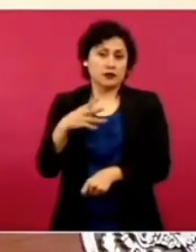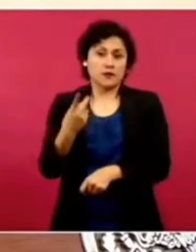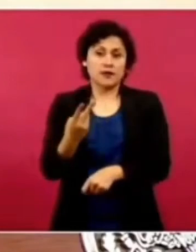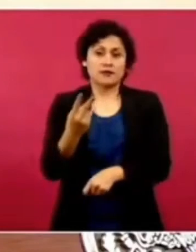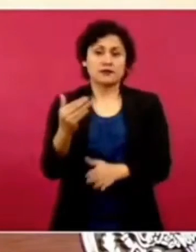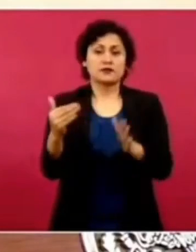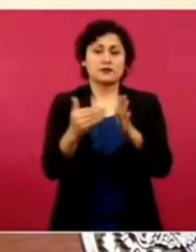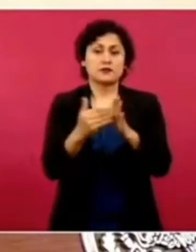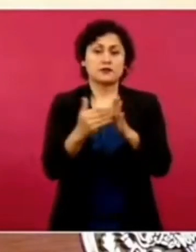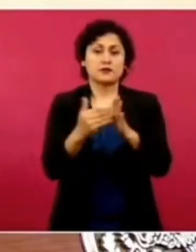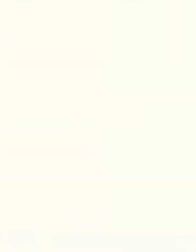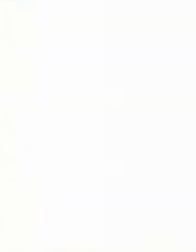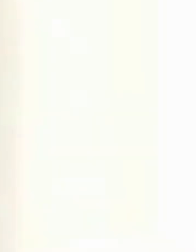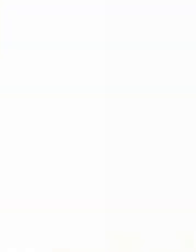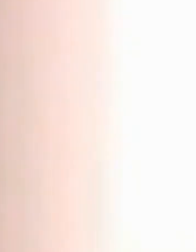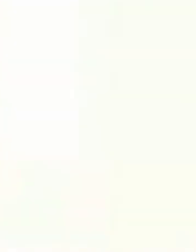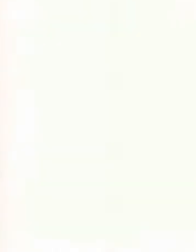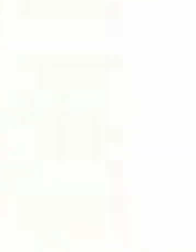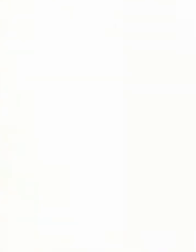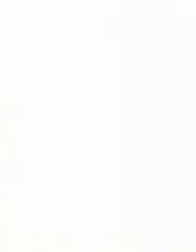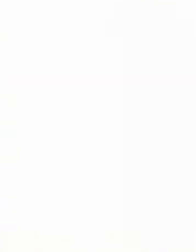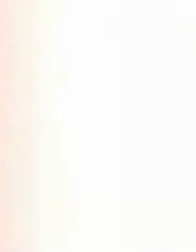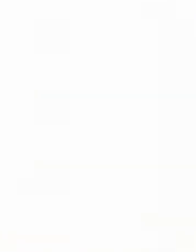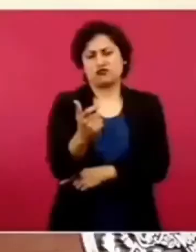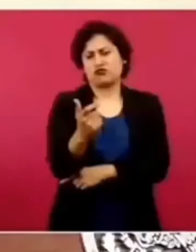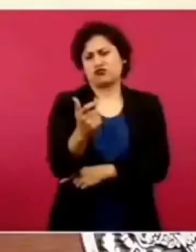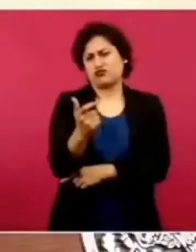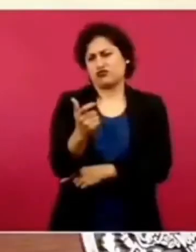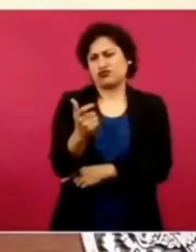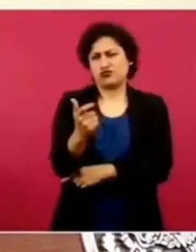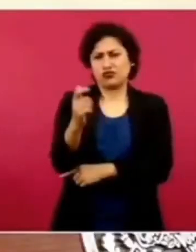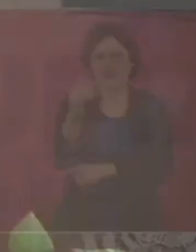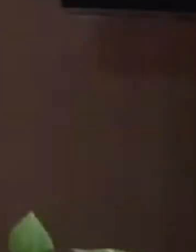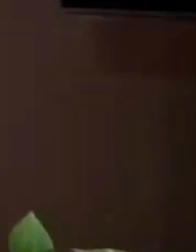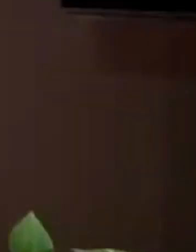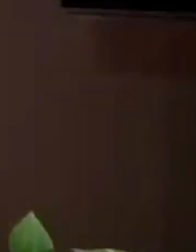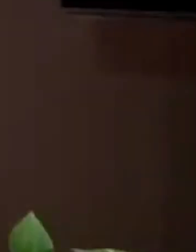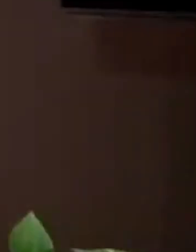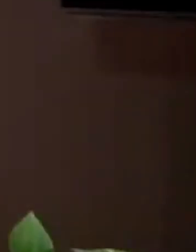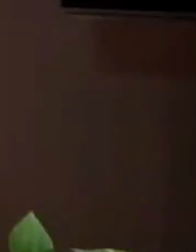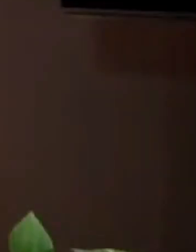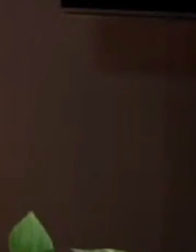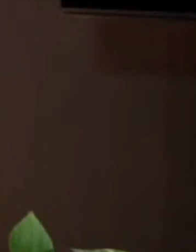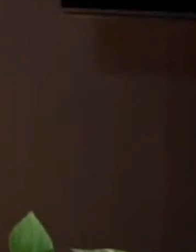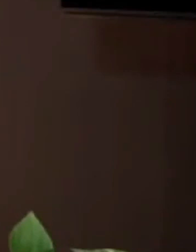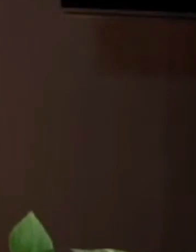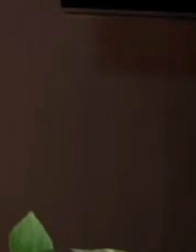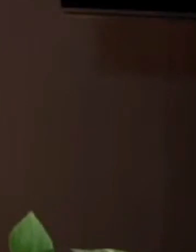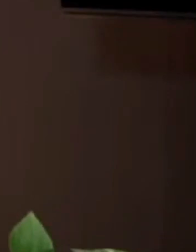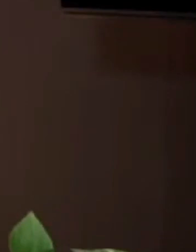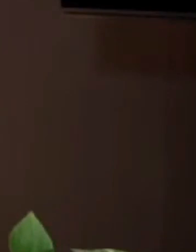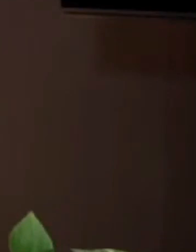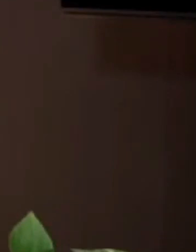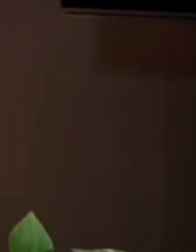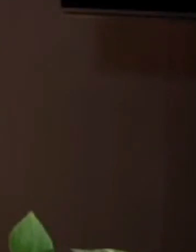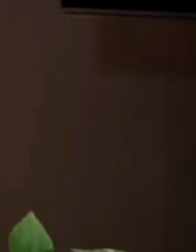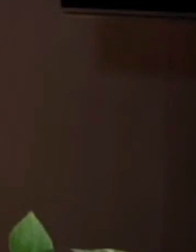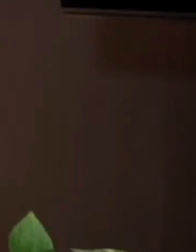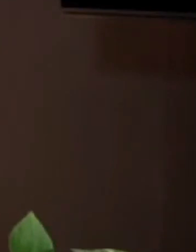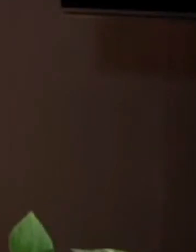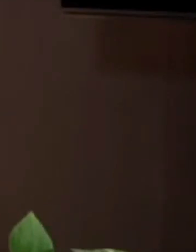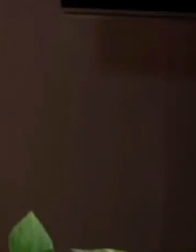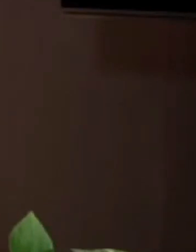de pesos por todo esto que está diciendo el presidente por todo esto que está diciendo el presidente Andrés Manuel